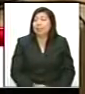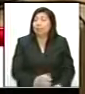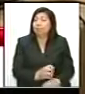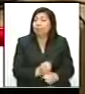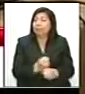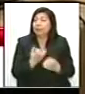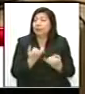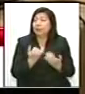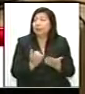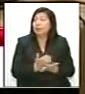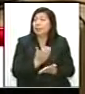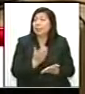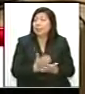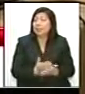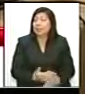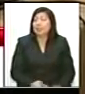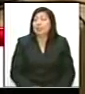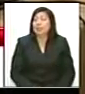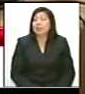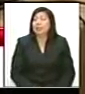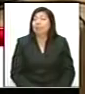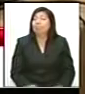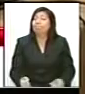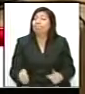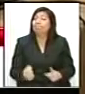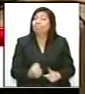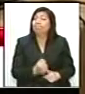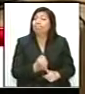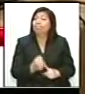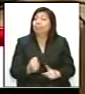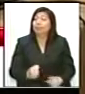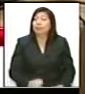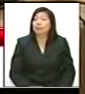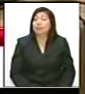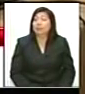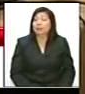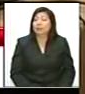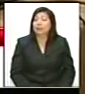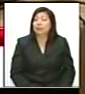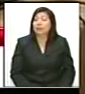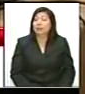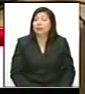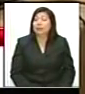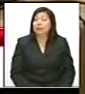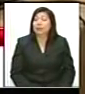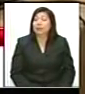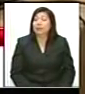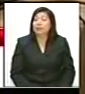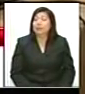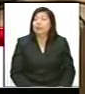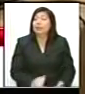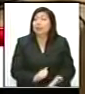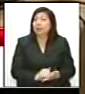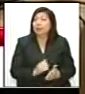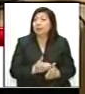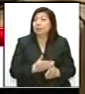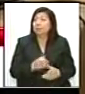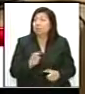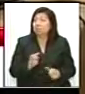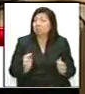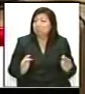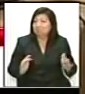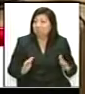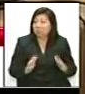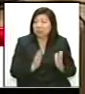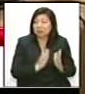cuenta este caso de violencia. Y usted también es miembro de la parte que significa migraciones y que